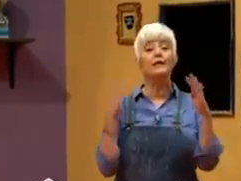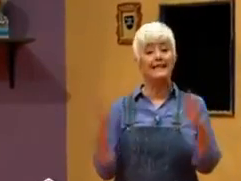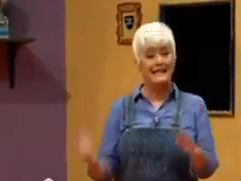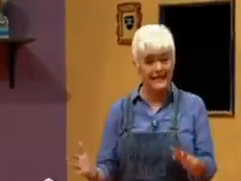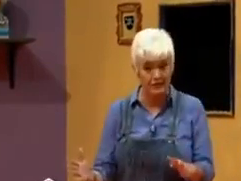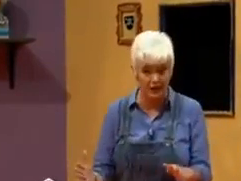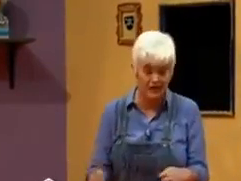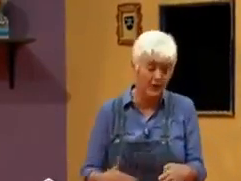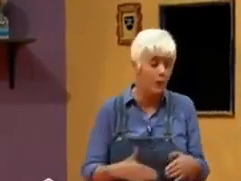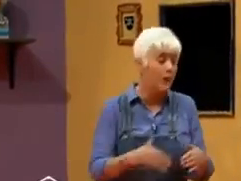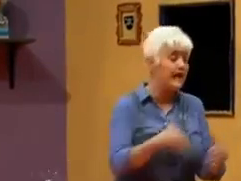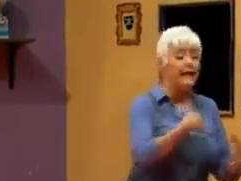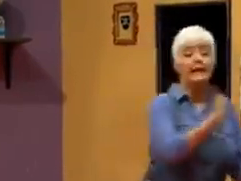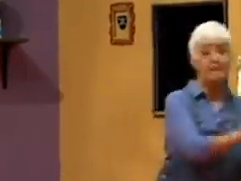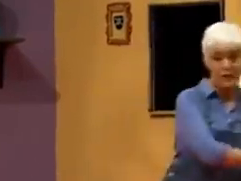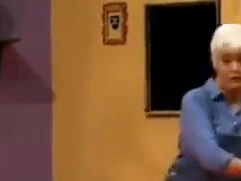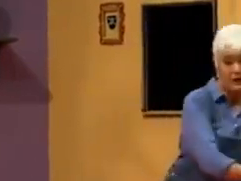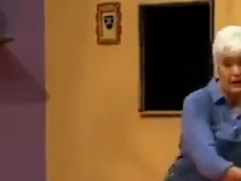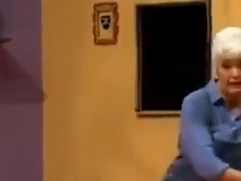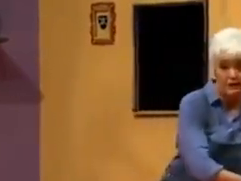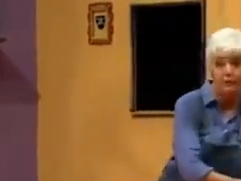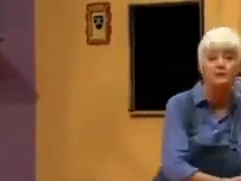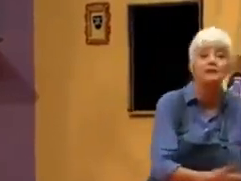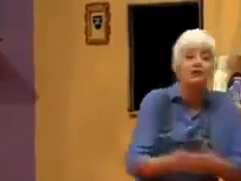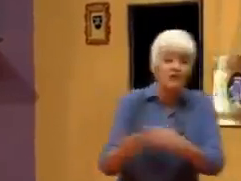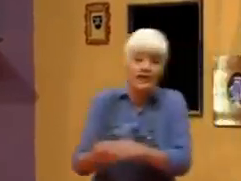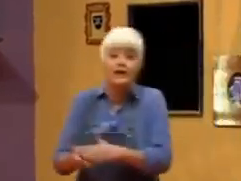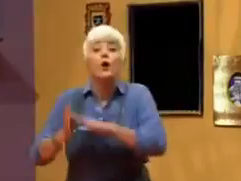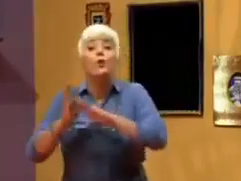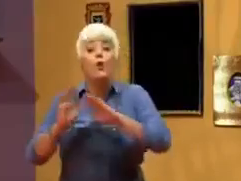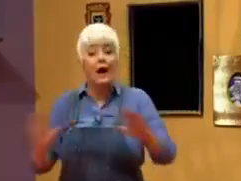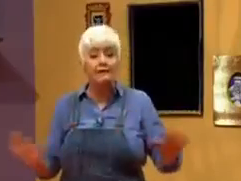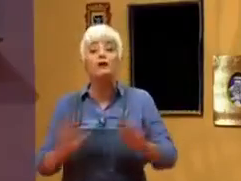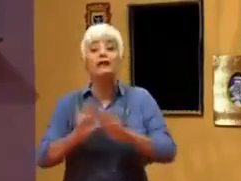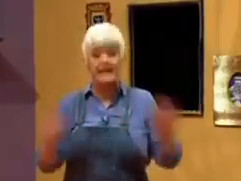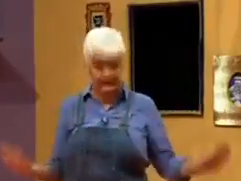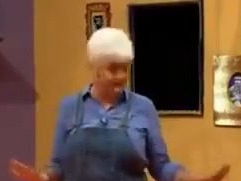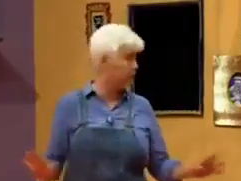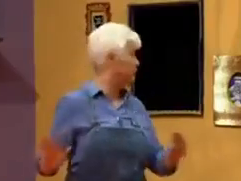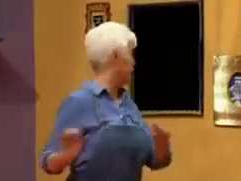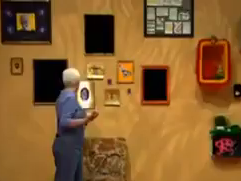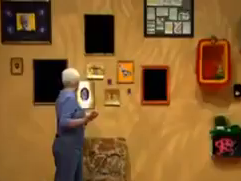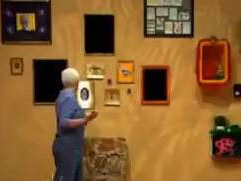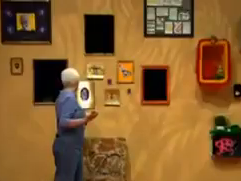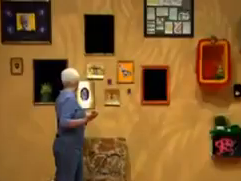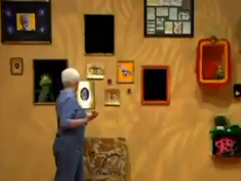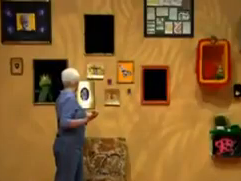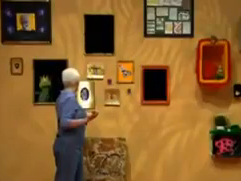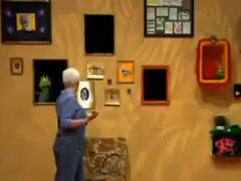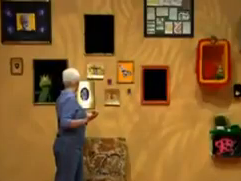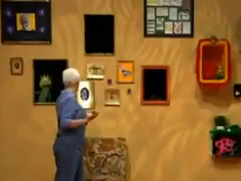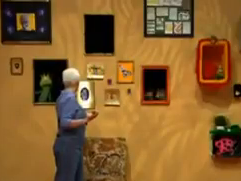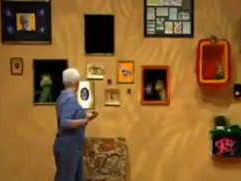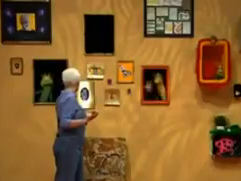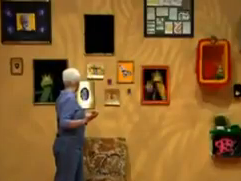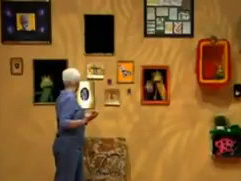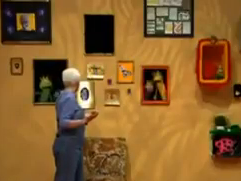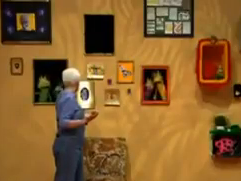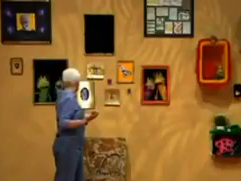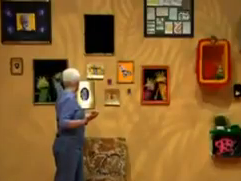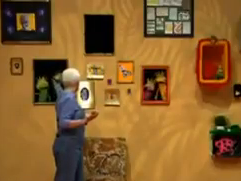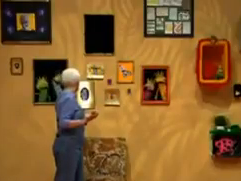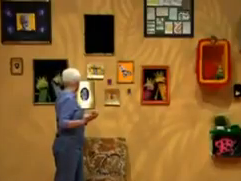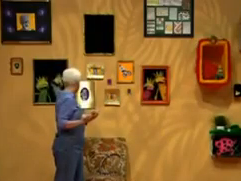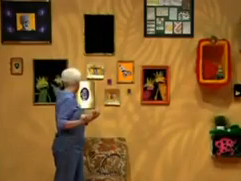eran cuatrillizos. Así como hay gemelos idénticos, pues estos eran cuatro idénticos. Hola.